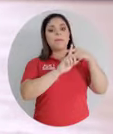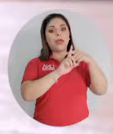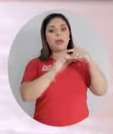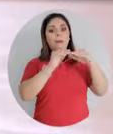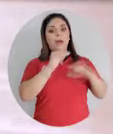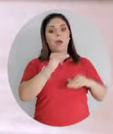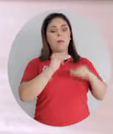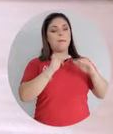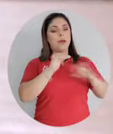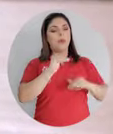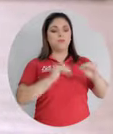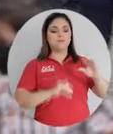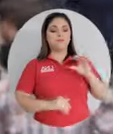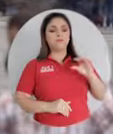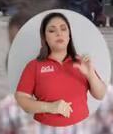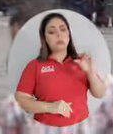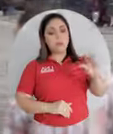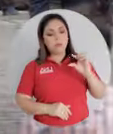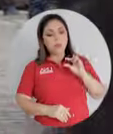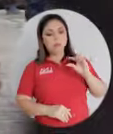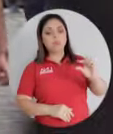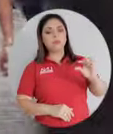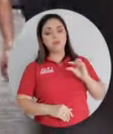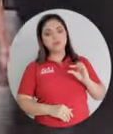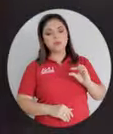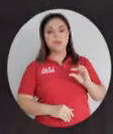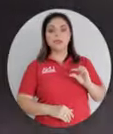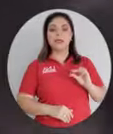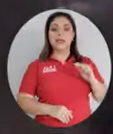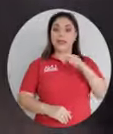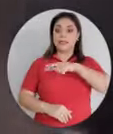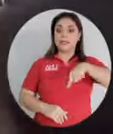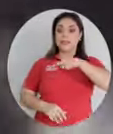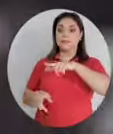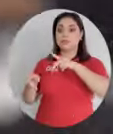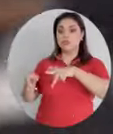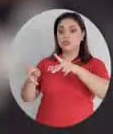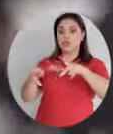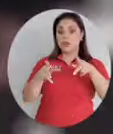bajos, digamos un 60% de la población, y con mucho más